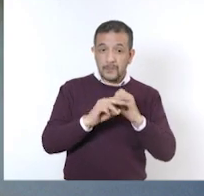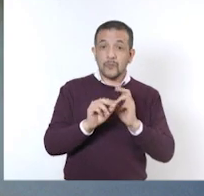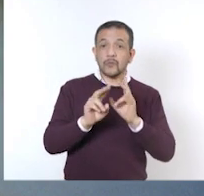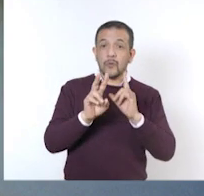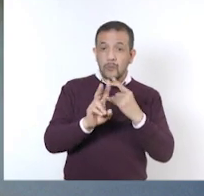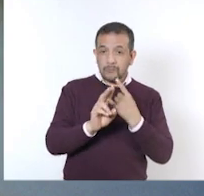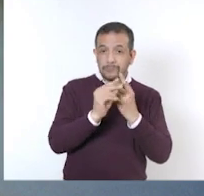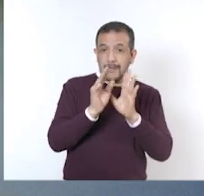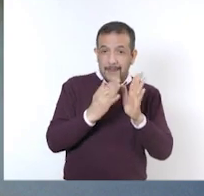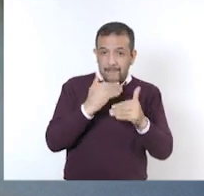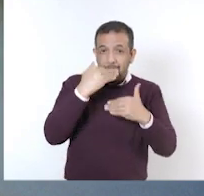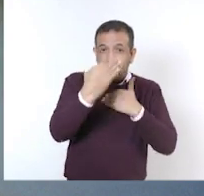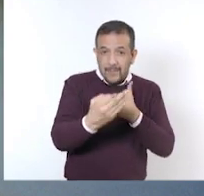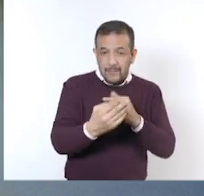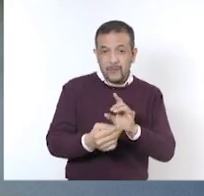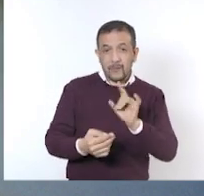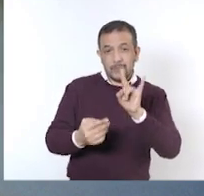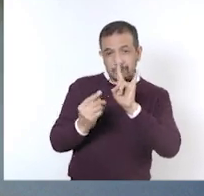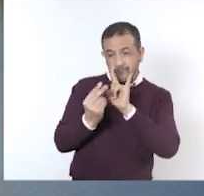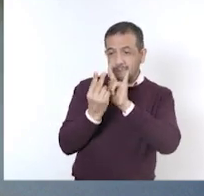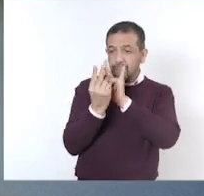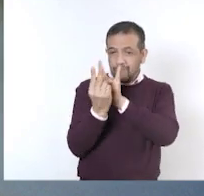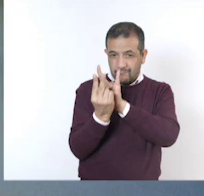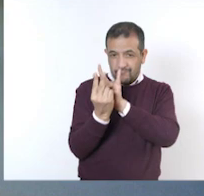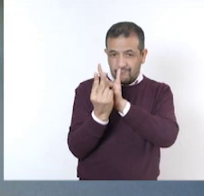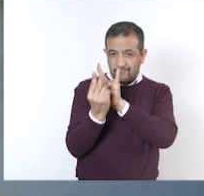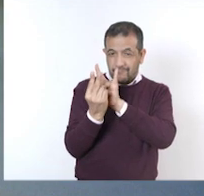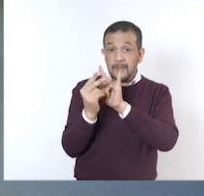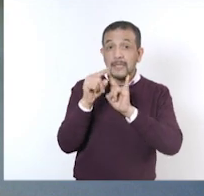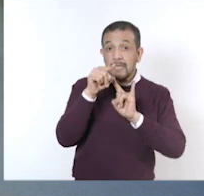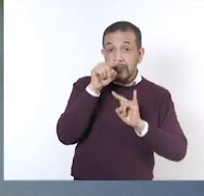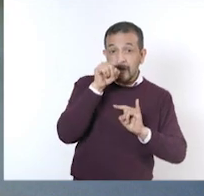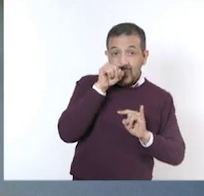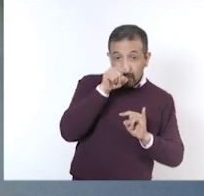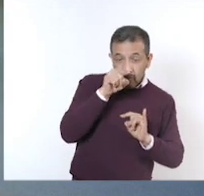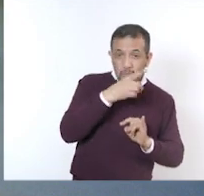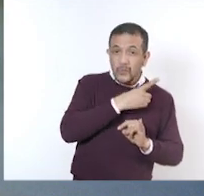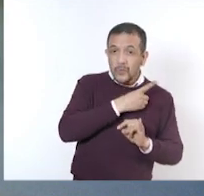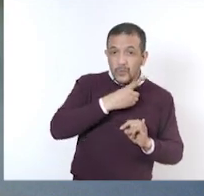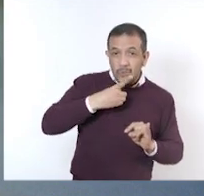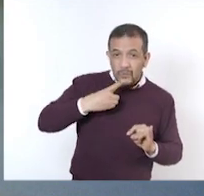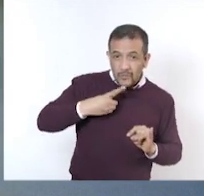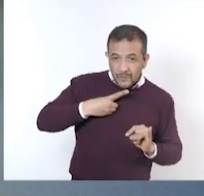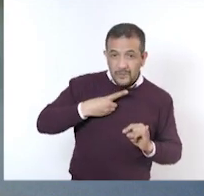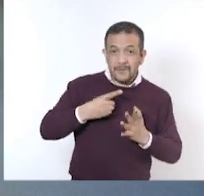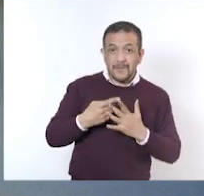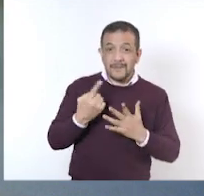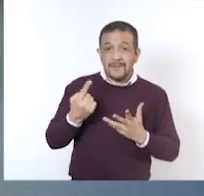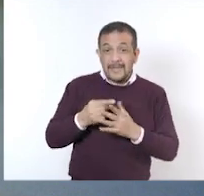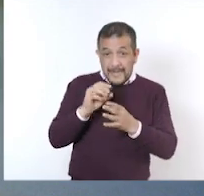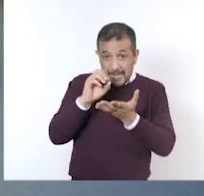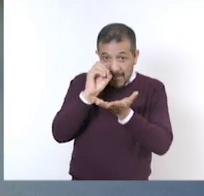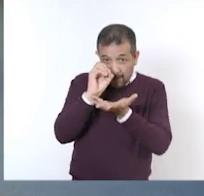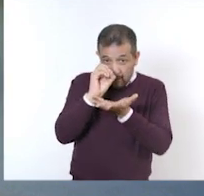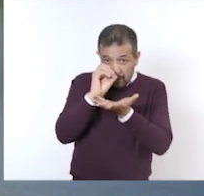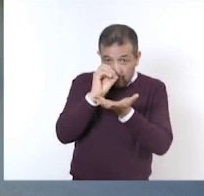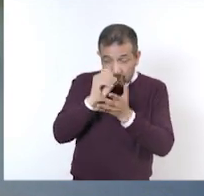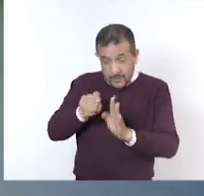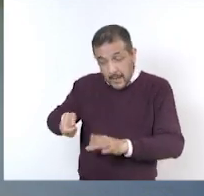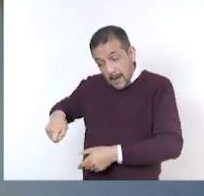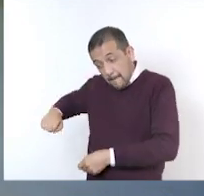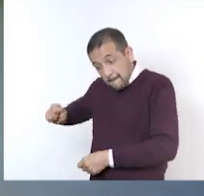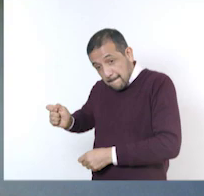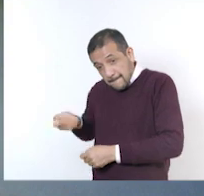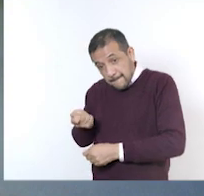como... defensas. Ah, muy bien. Y tienes que anotar tu pelota. Tienes que hacer que pase en medio